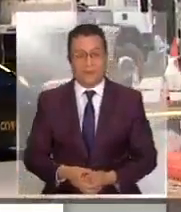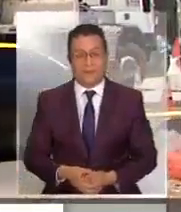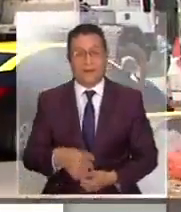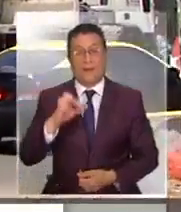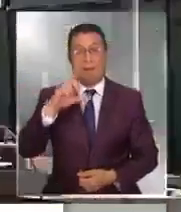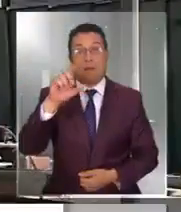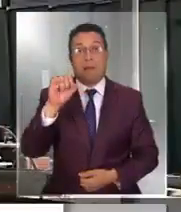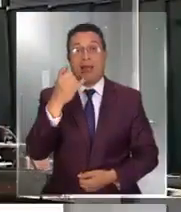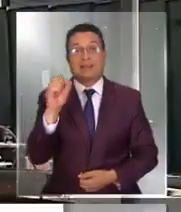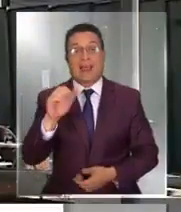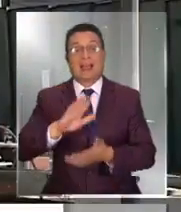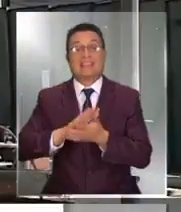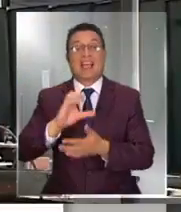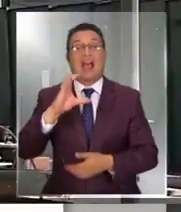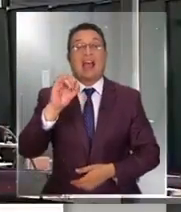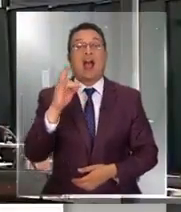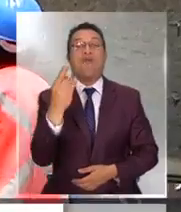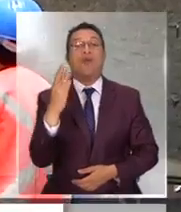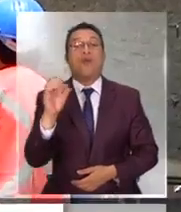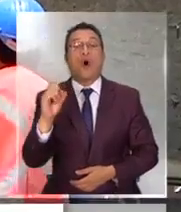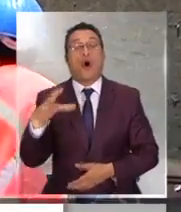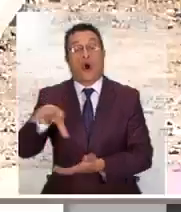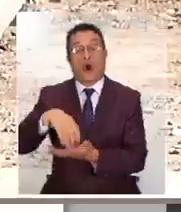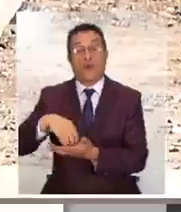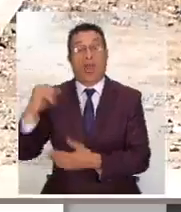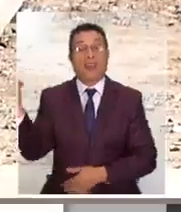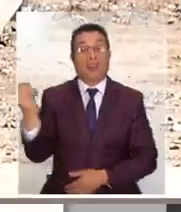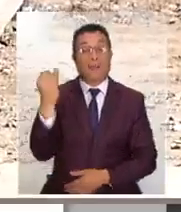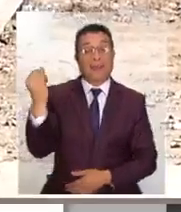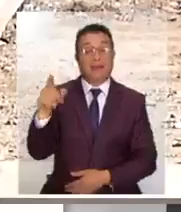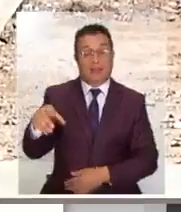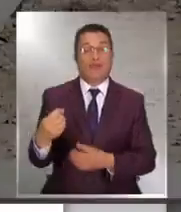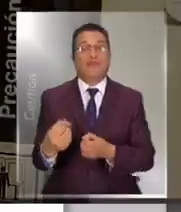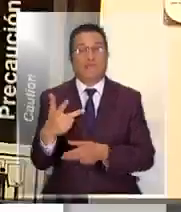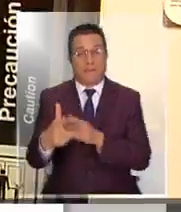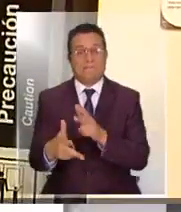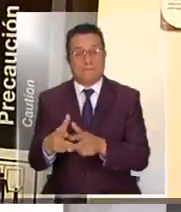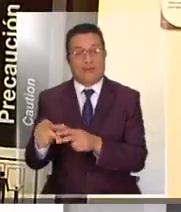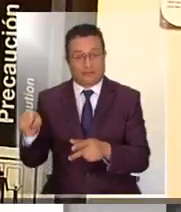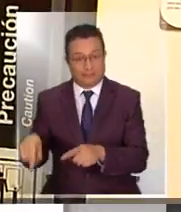Plaza Chacabuco en Independencia, casi lista para recibir a estos nuevos pasajeros del metro.